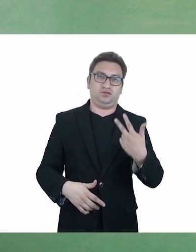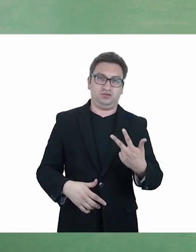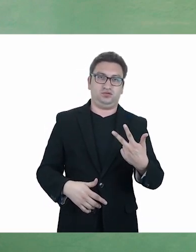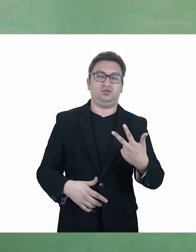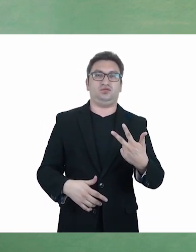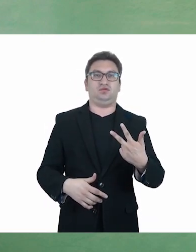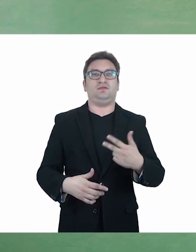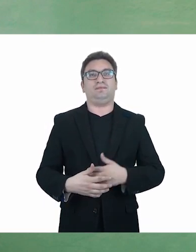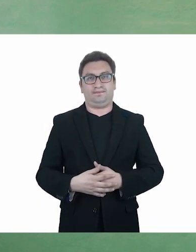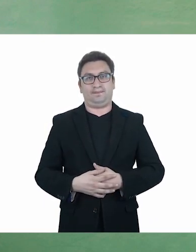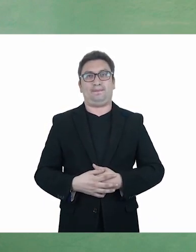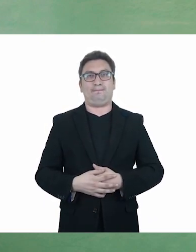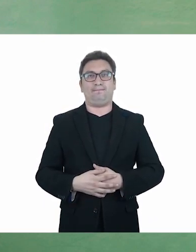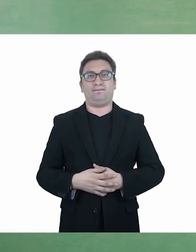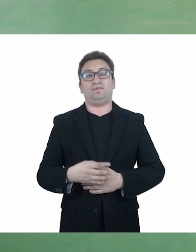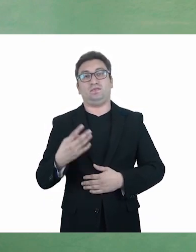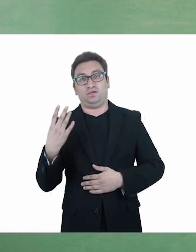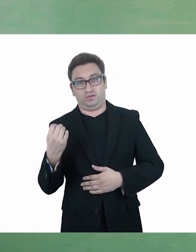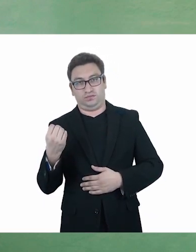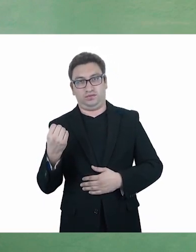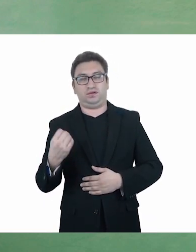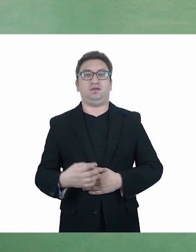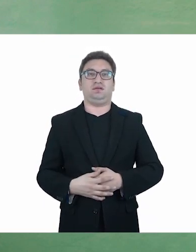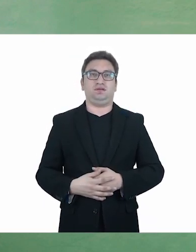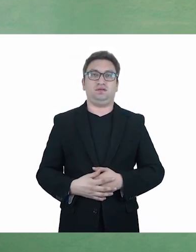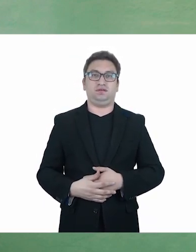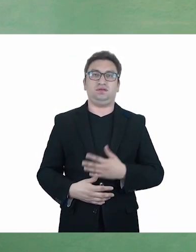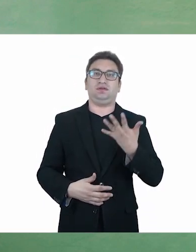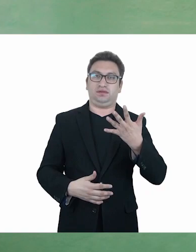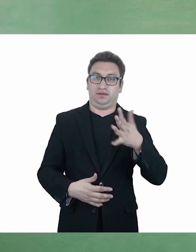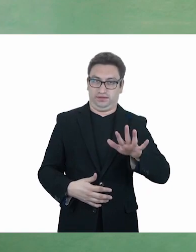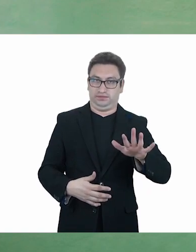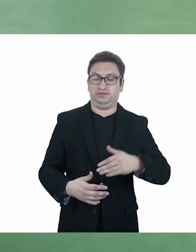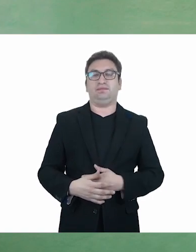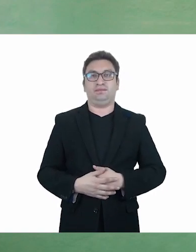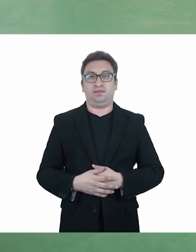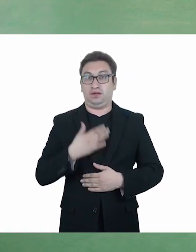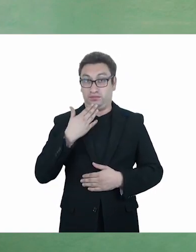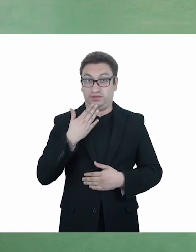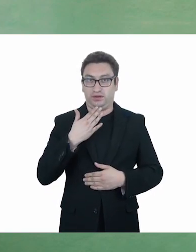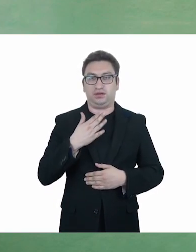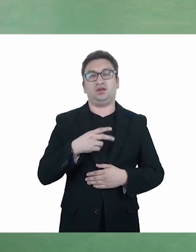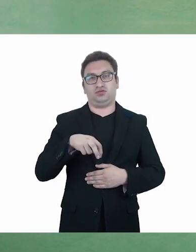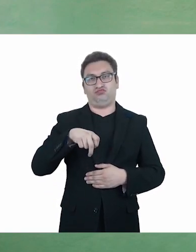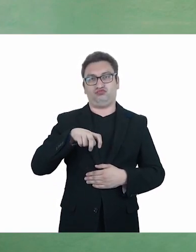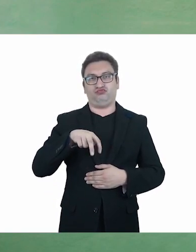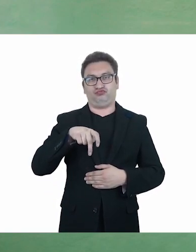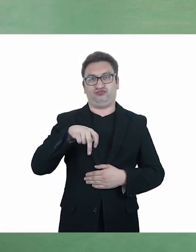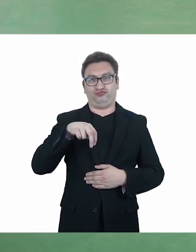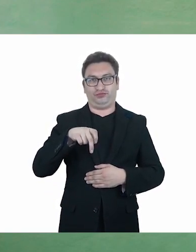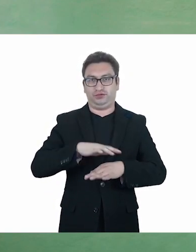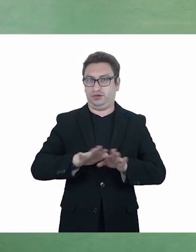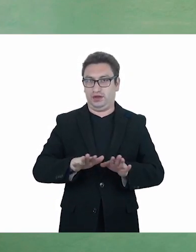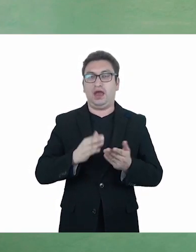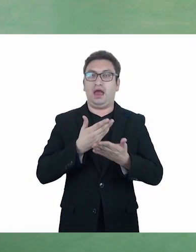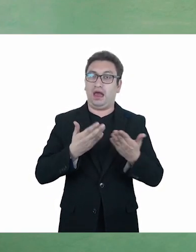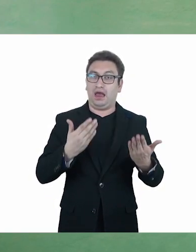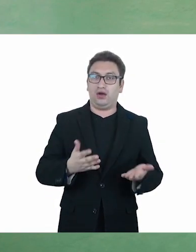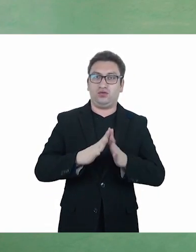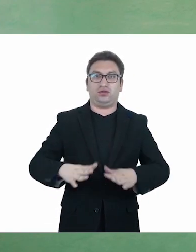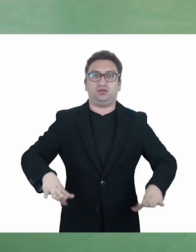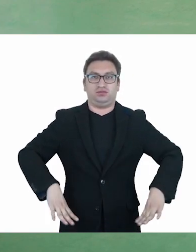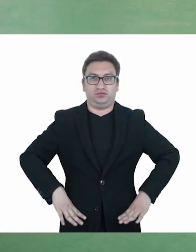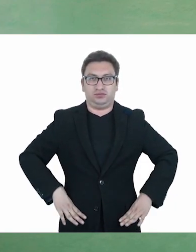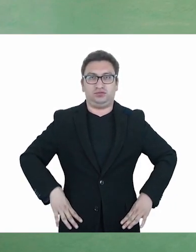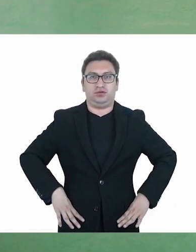7, izquierda 8, derecha 9 y izquierda 10. Ok, ahora vamos a hacer movimiento